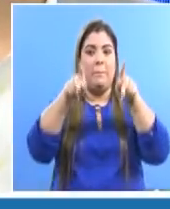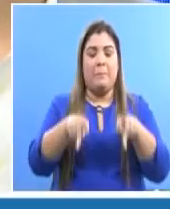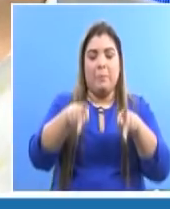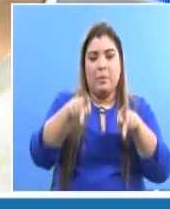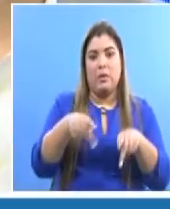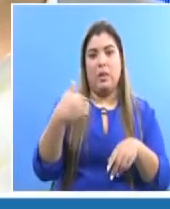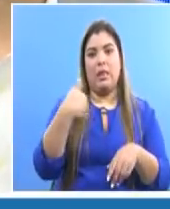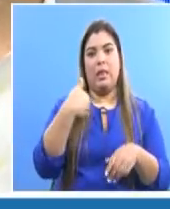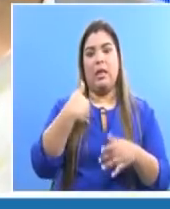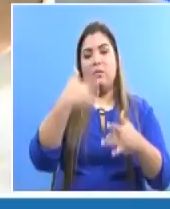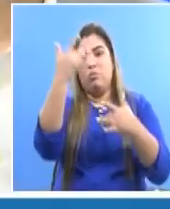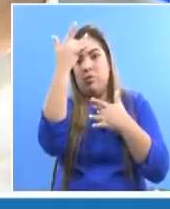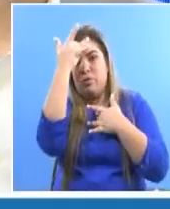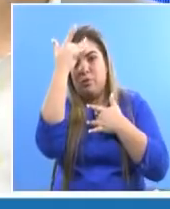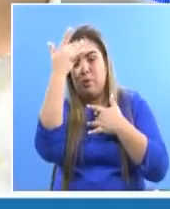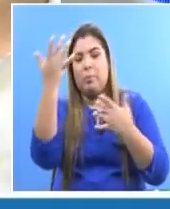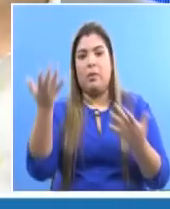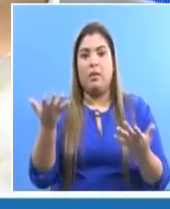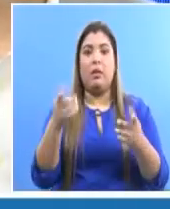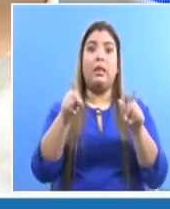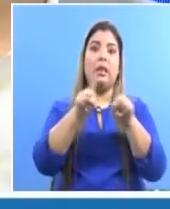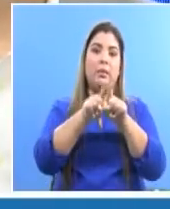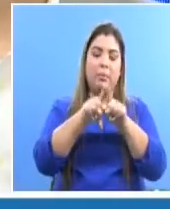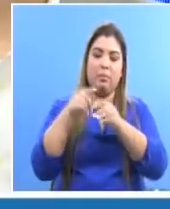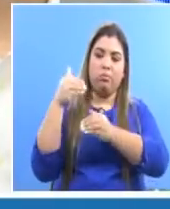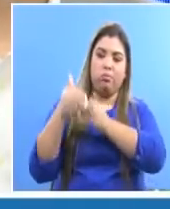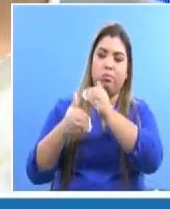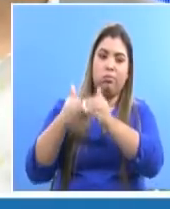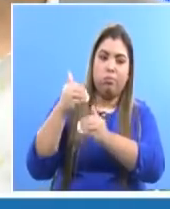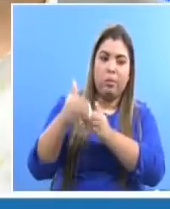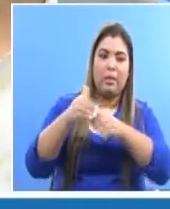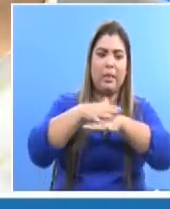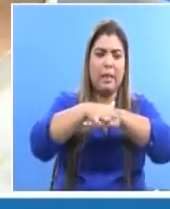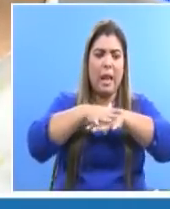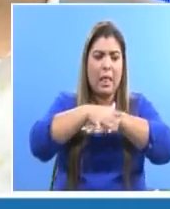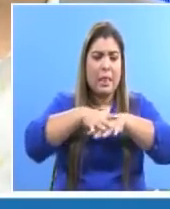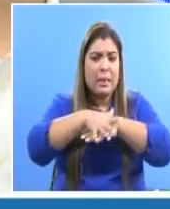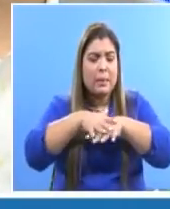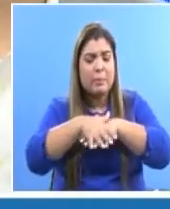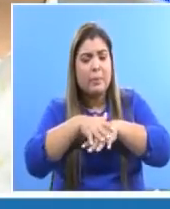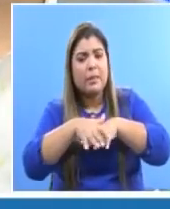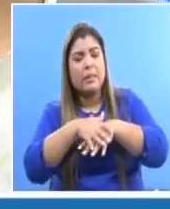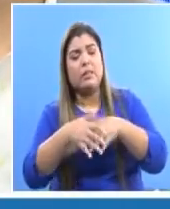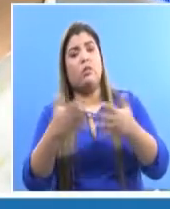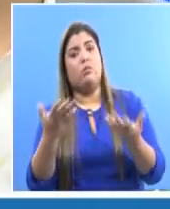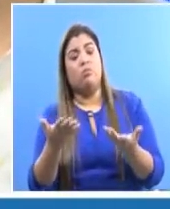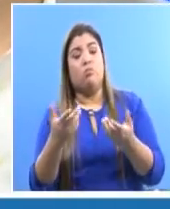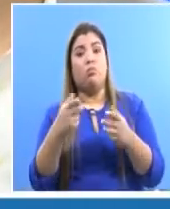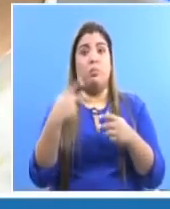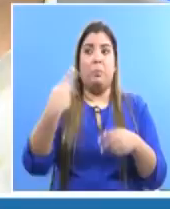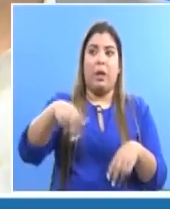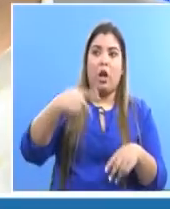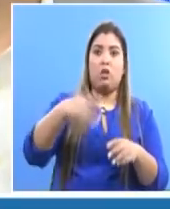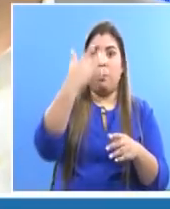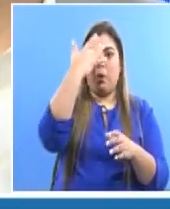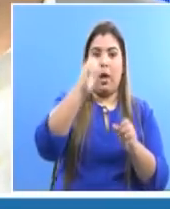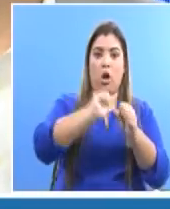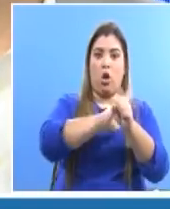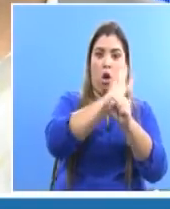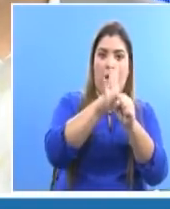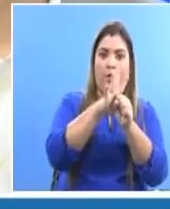vienen presentando la enfermedad, como también de la progresión con el tratamiento y sobre todo con factores de riesgo que pueden tener de